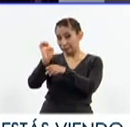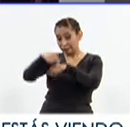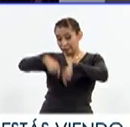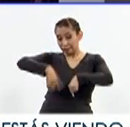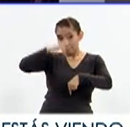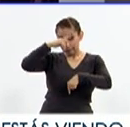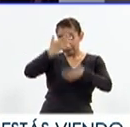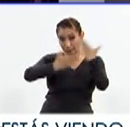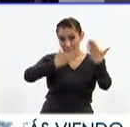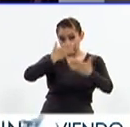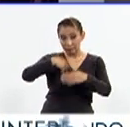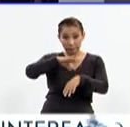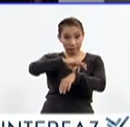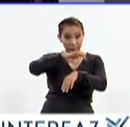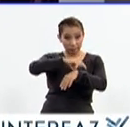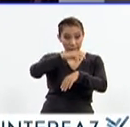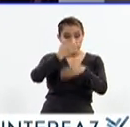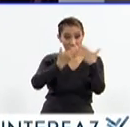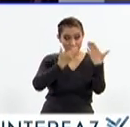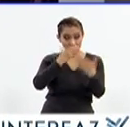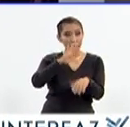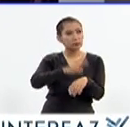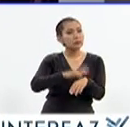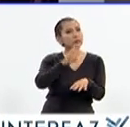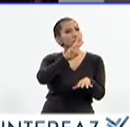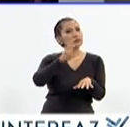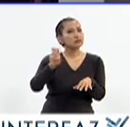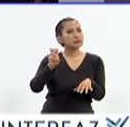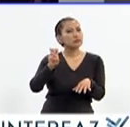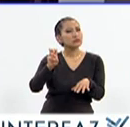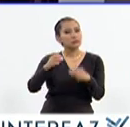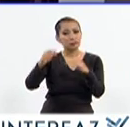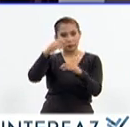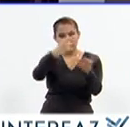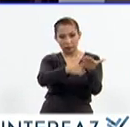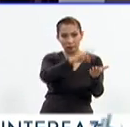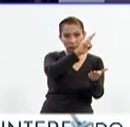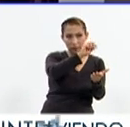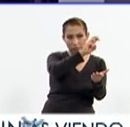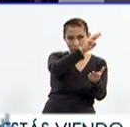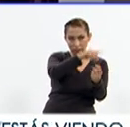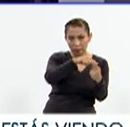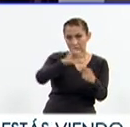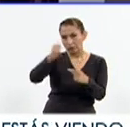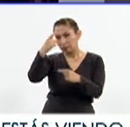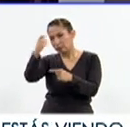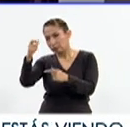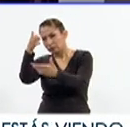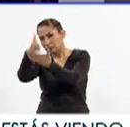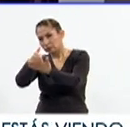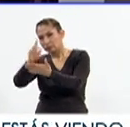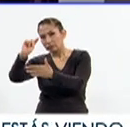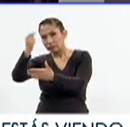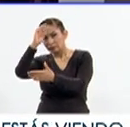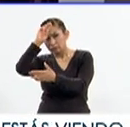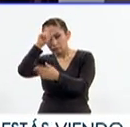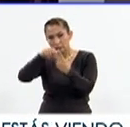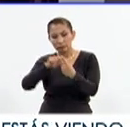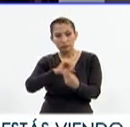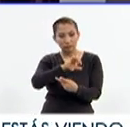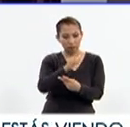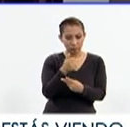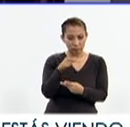en México estudiando medicina, más de 300 en la UNAM, otros 100 en el TEC de